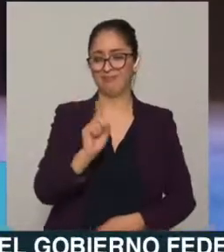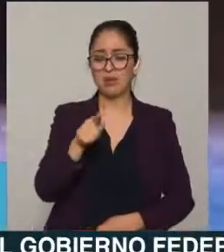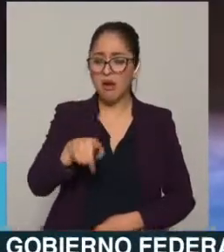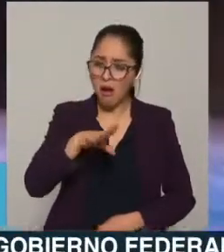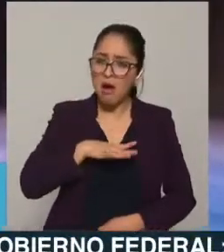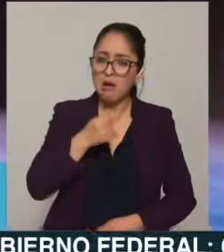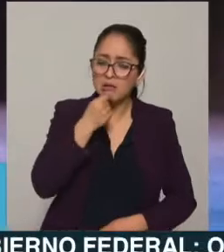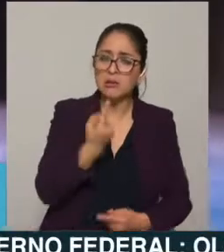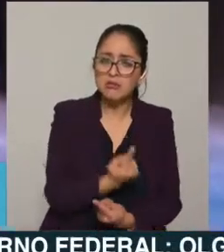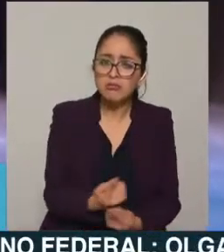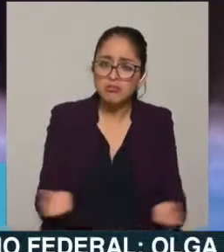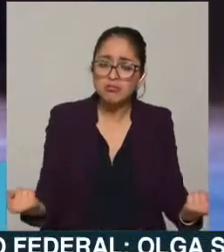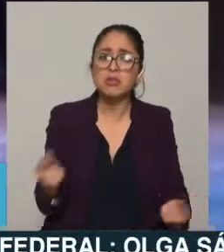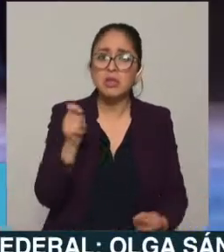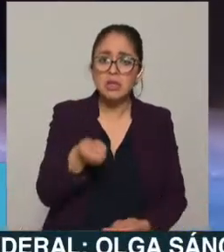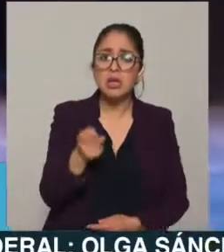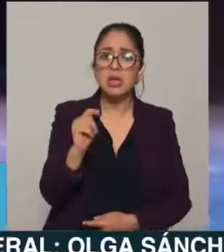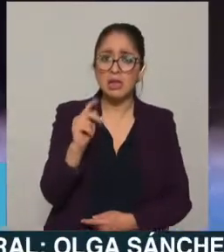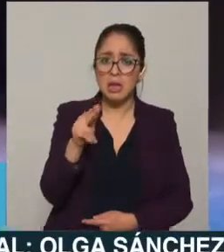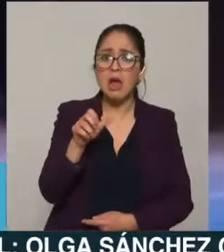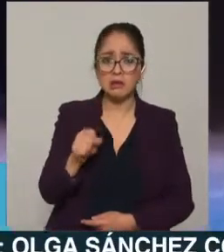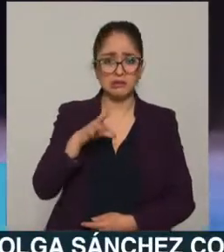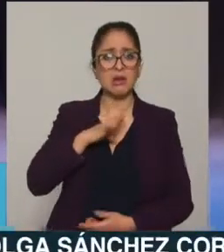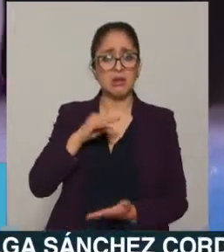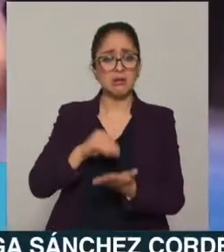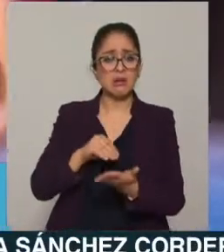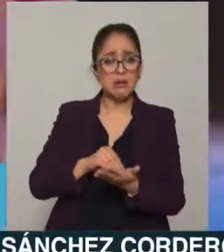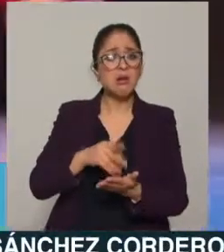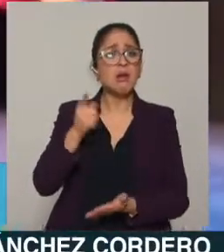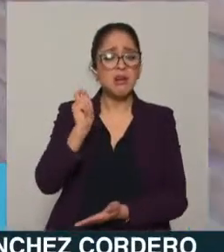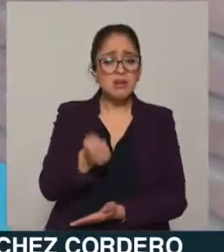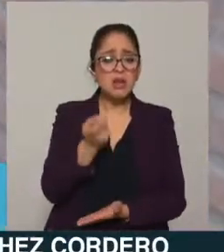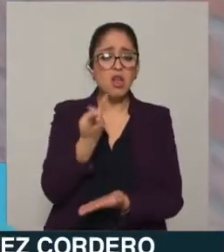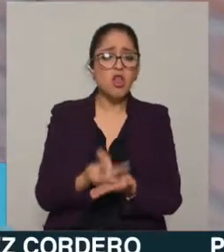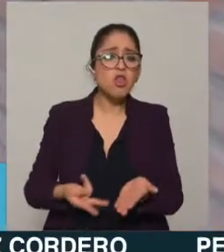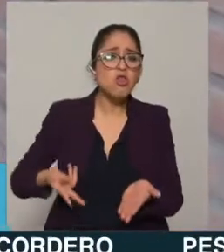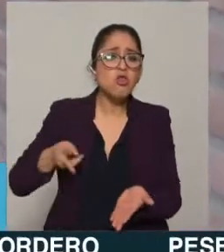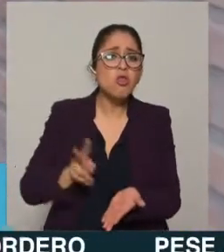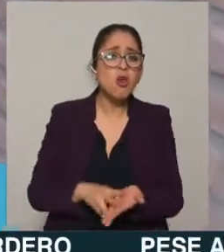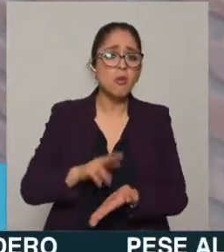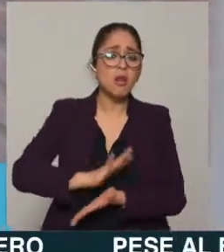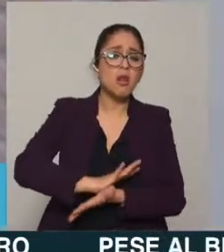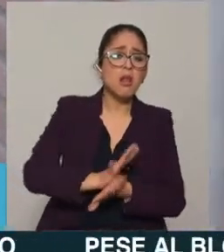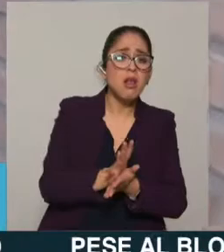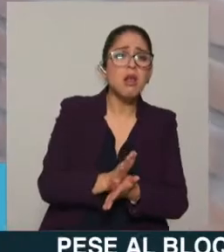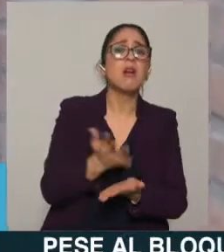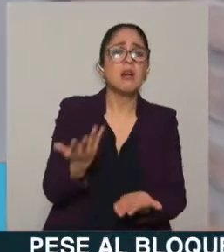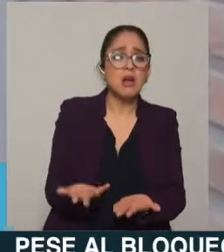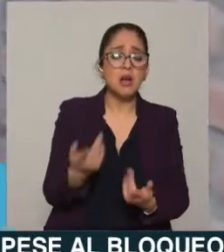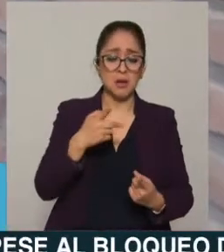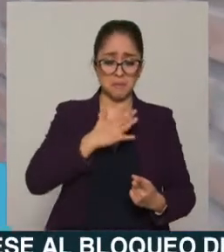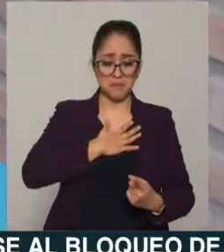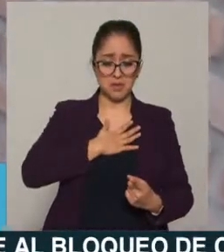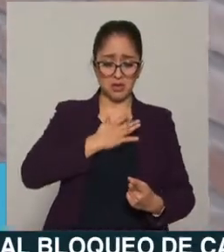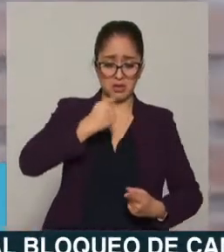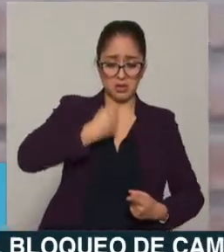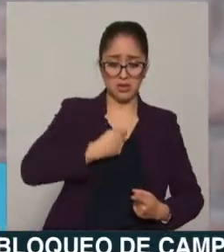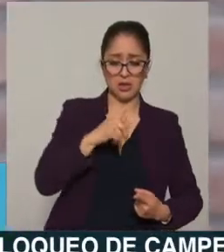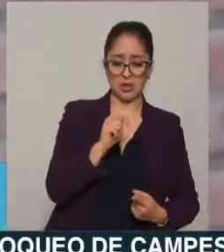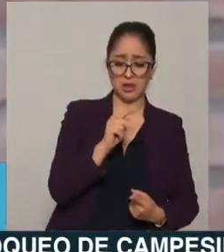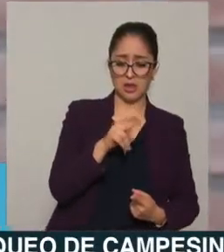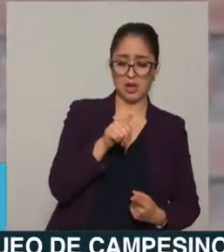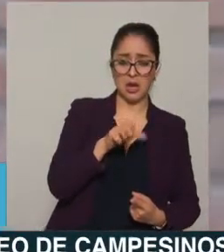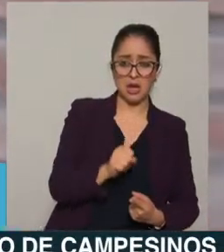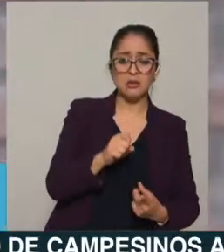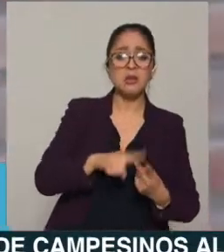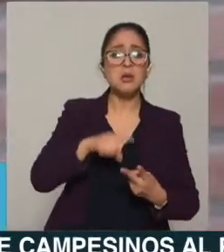personas trans, ya existen y además viven una doble discriminación, por ser trans y por ser menor de edad. Hay un proceso de discriminación mucho